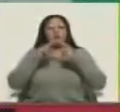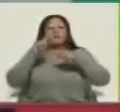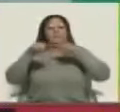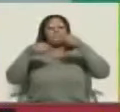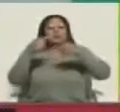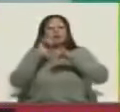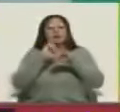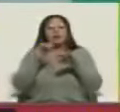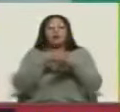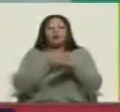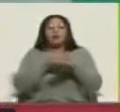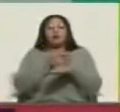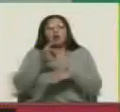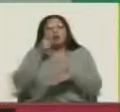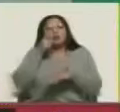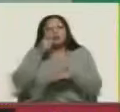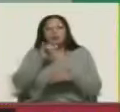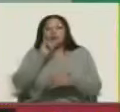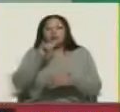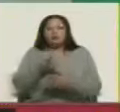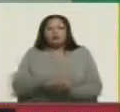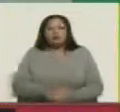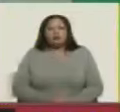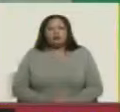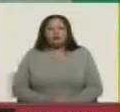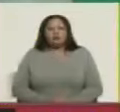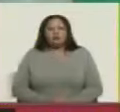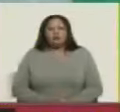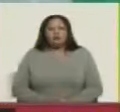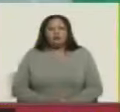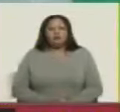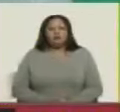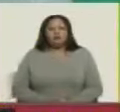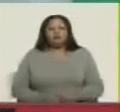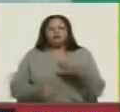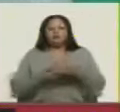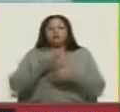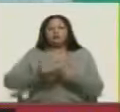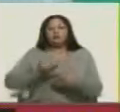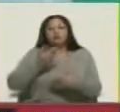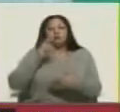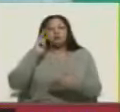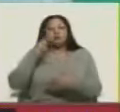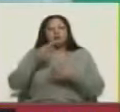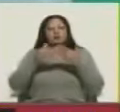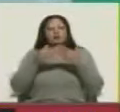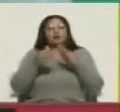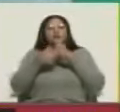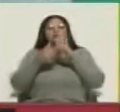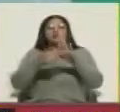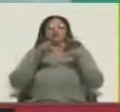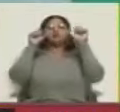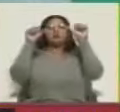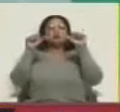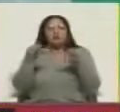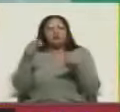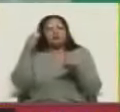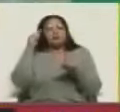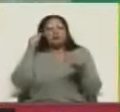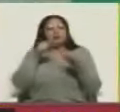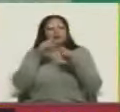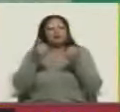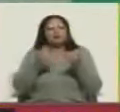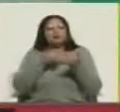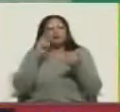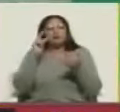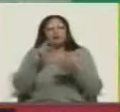ya jueves, bien pendientes de la información. Sin duda una de las notas más importantes tiene que ver con ya la presentación de este cronograma, la fecha y todo lo que de ahí